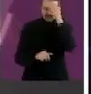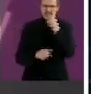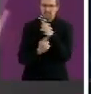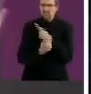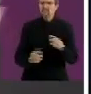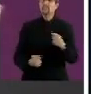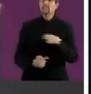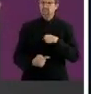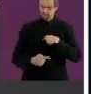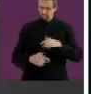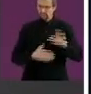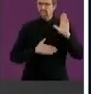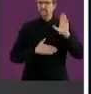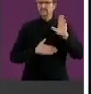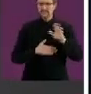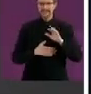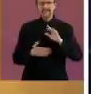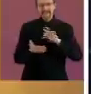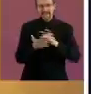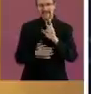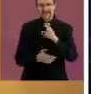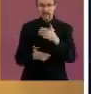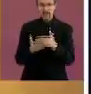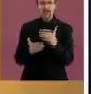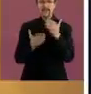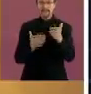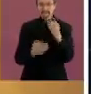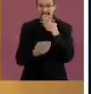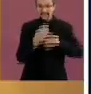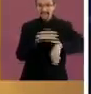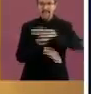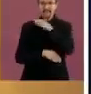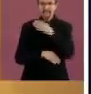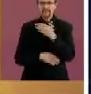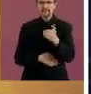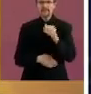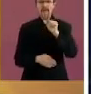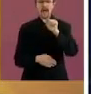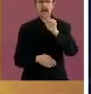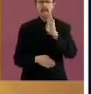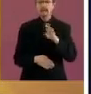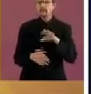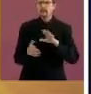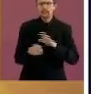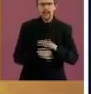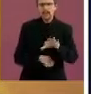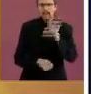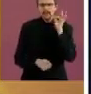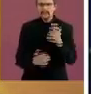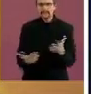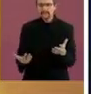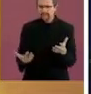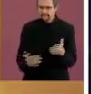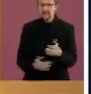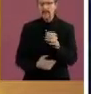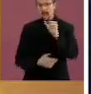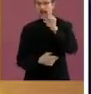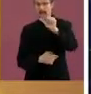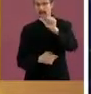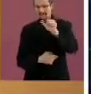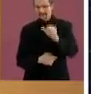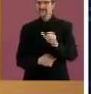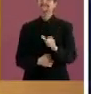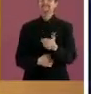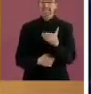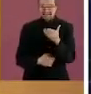llegan al primer debate eh un Nixon cansado se preparó Kennedy descansando